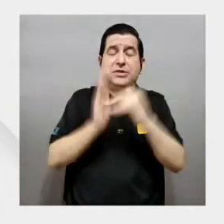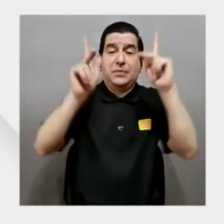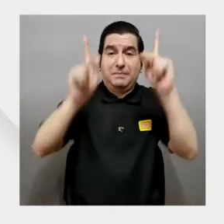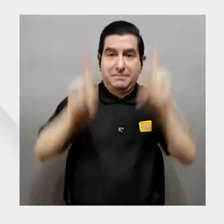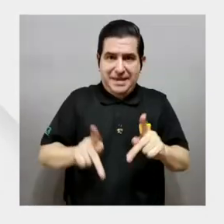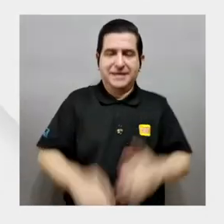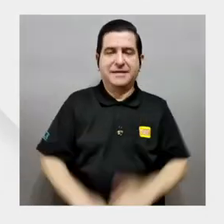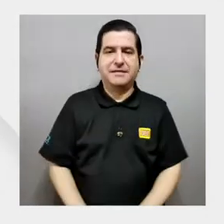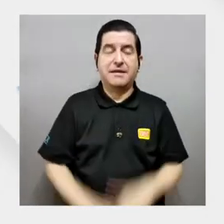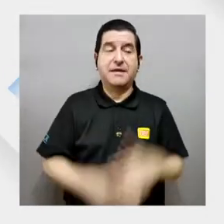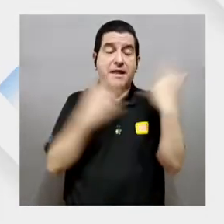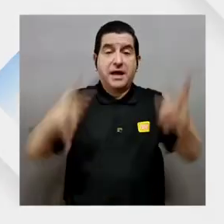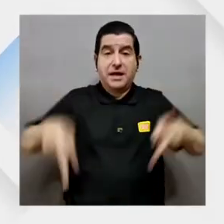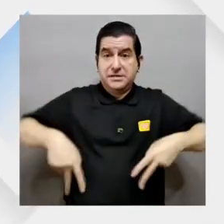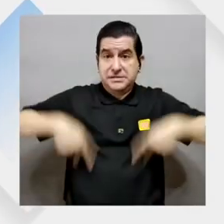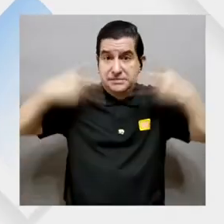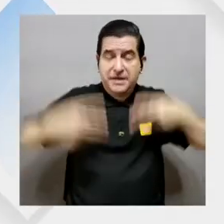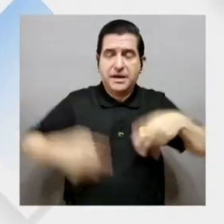Japón tiene más de